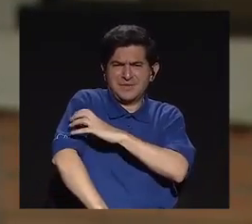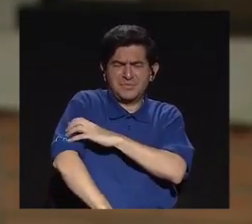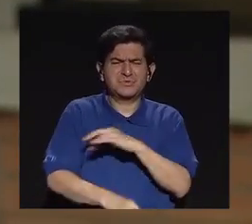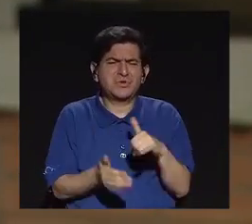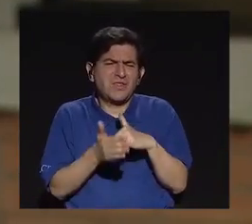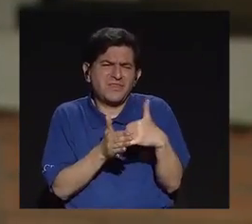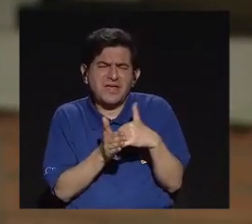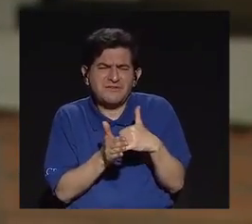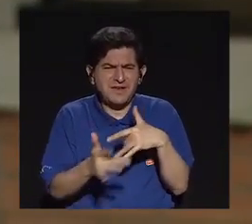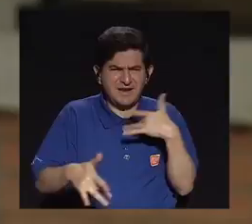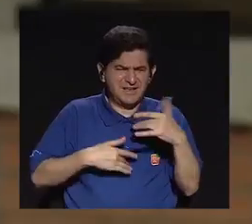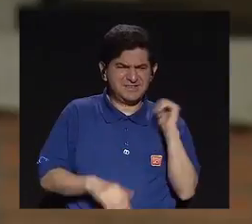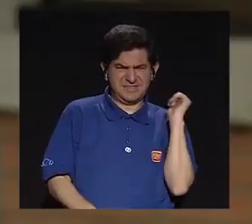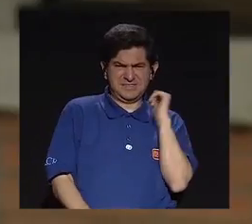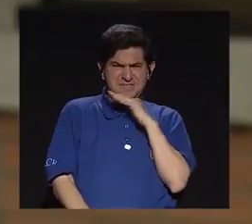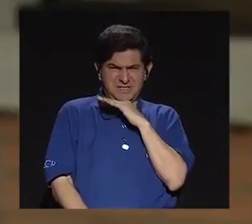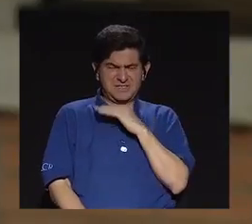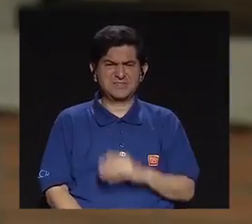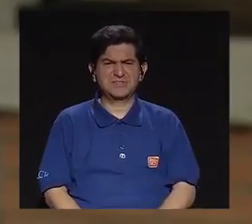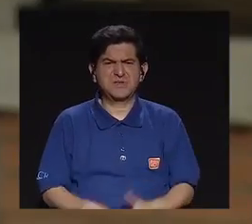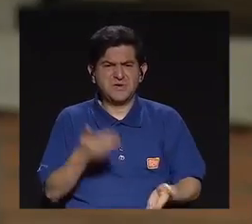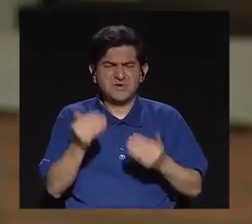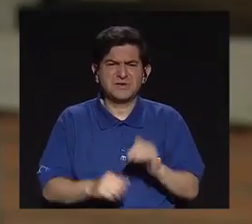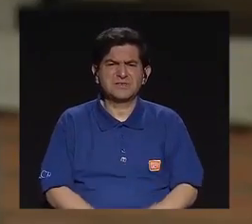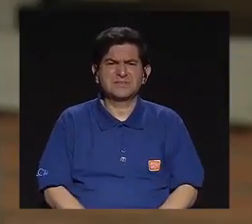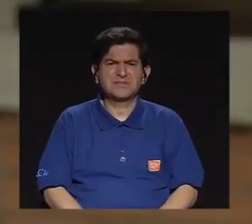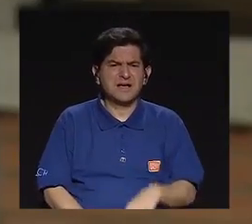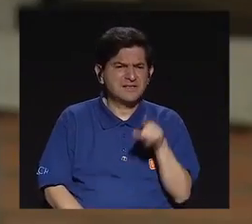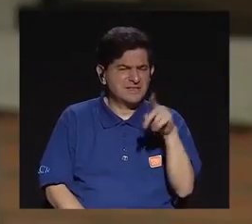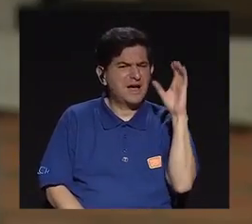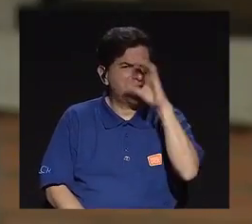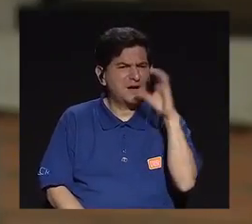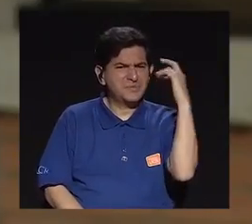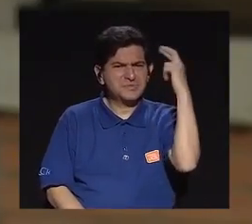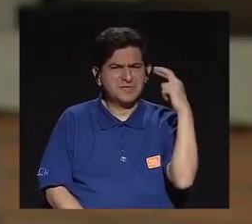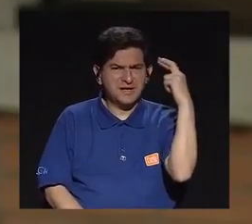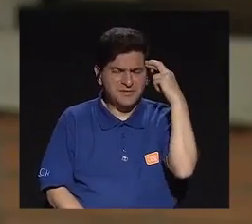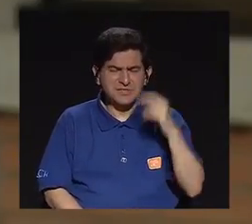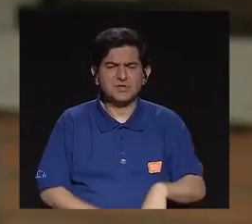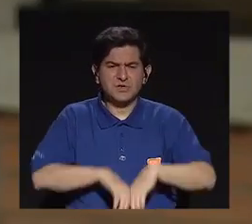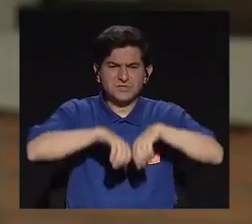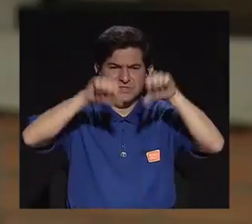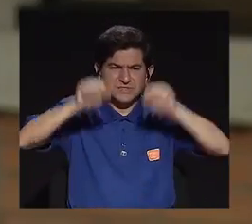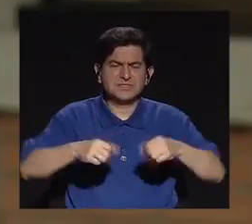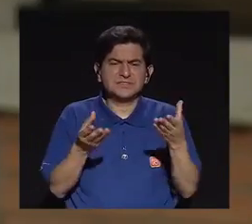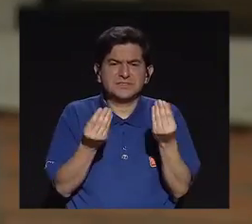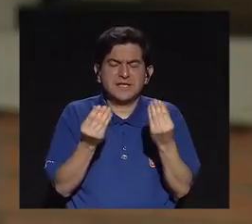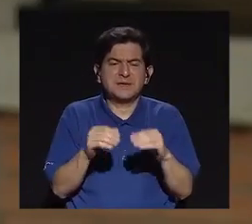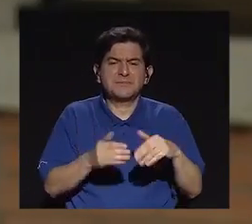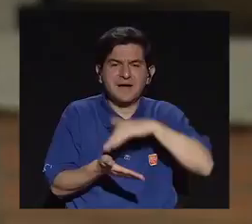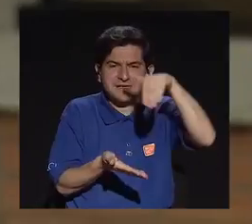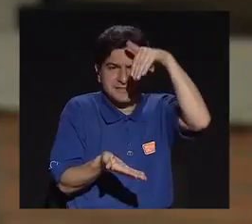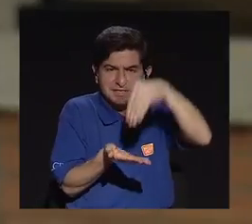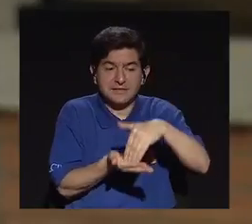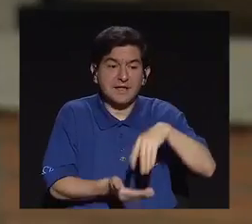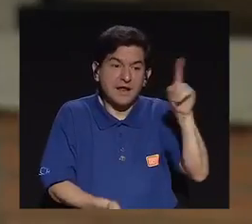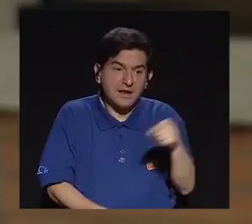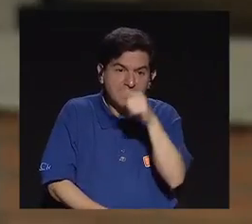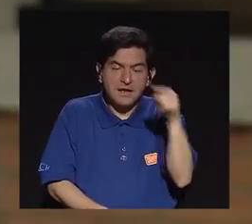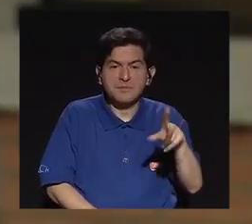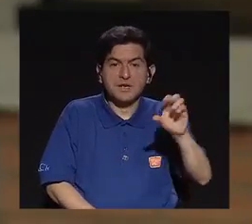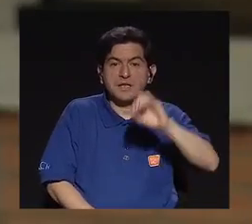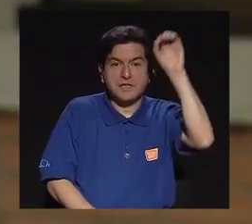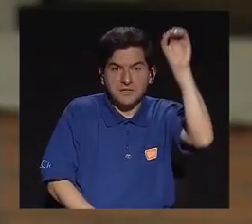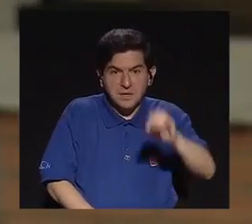músculos, debilidades, sensaciones extrañas, ¿verdad?, hormigueos, adormecimientos, ya hay que buscar una causa en el sistema nervioso central, ¿verdad? Y hay que descartarlo porque